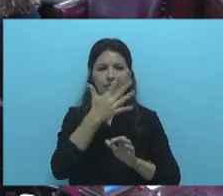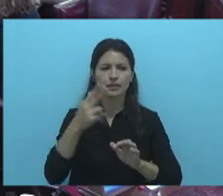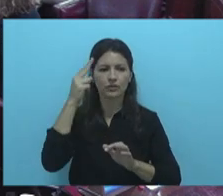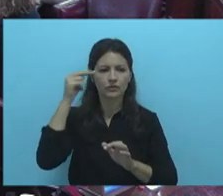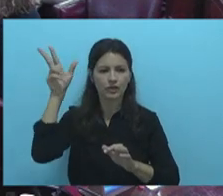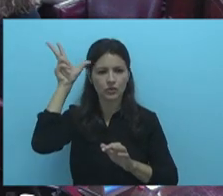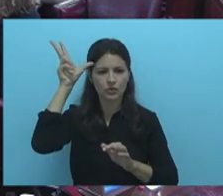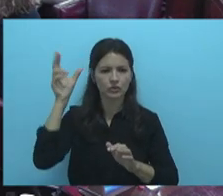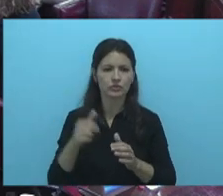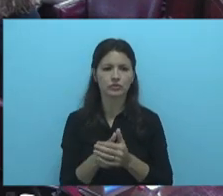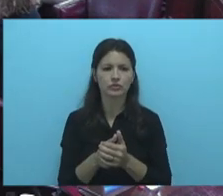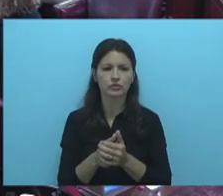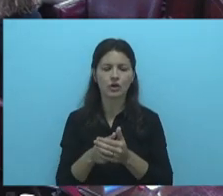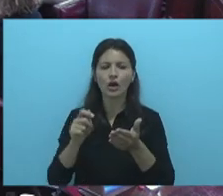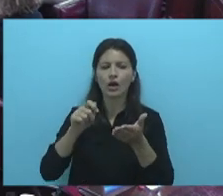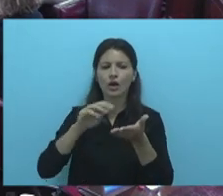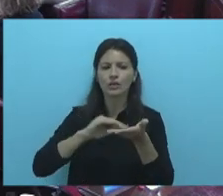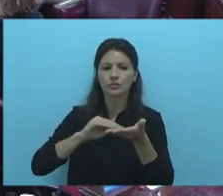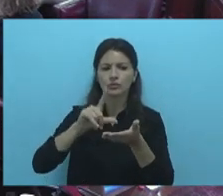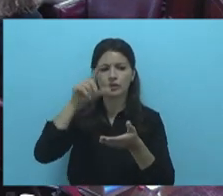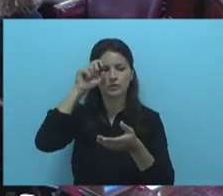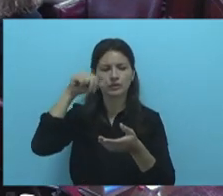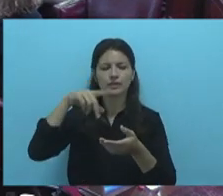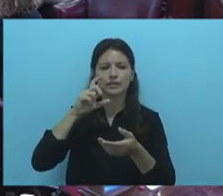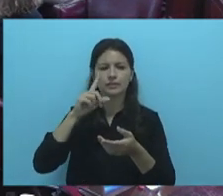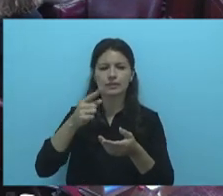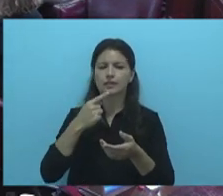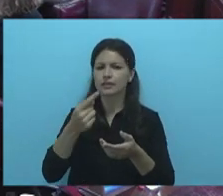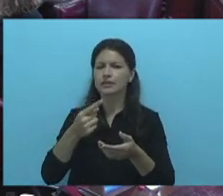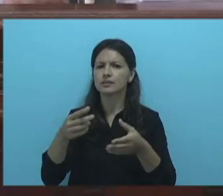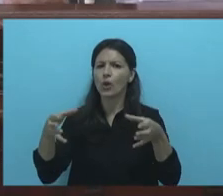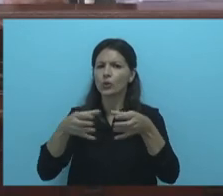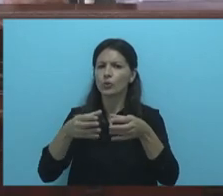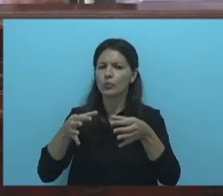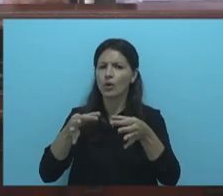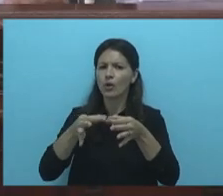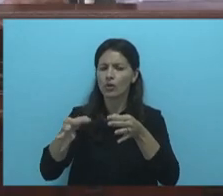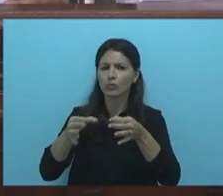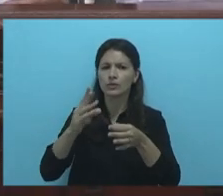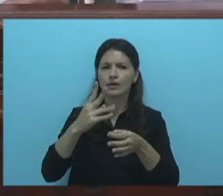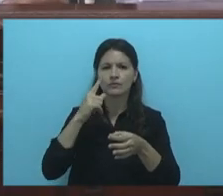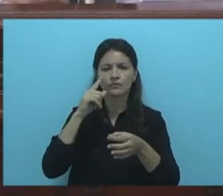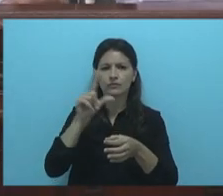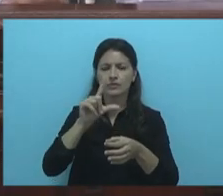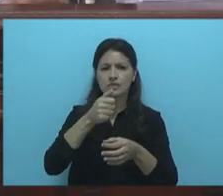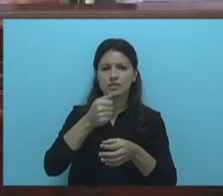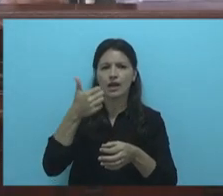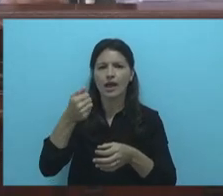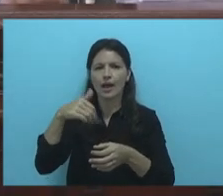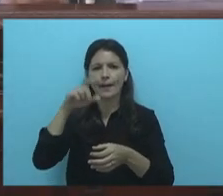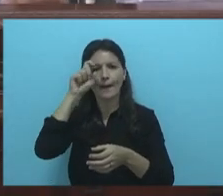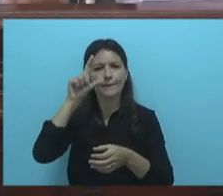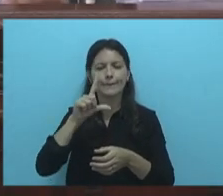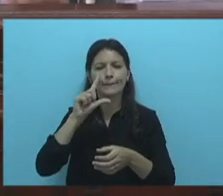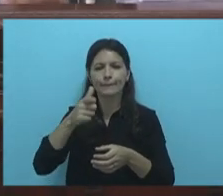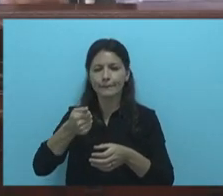47.598 del diputado Lenzi, por el cual se dispone que la Comisión Comunal de Villa Amelia, Departamento Rosario, quede constituida por 5 miembros